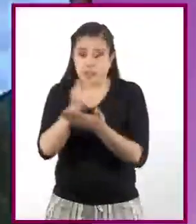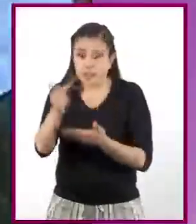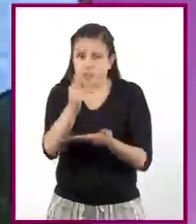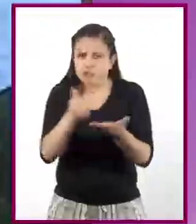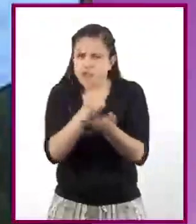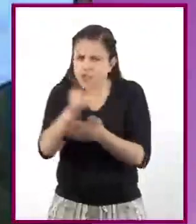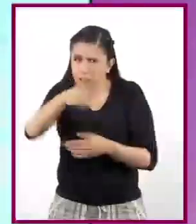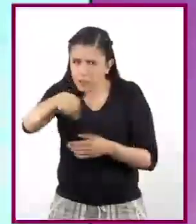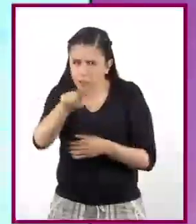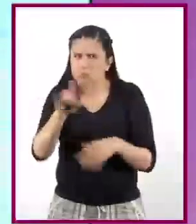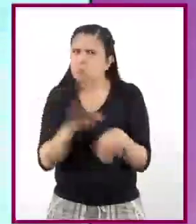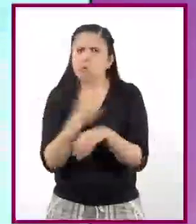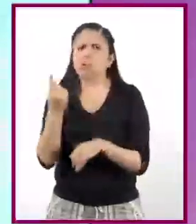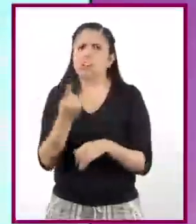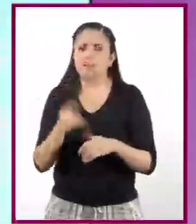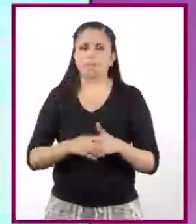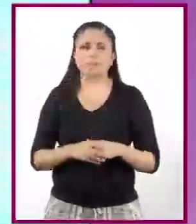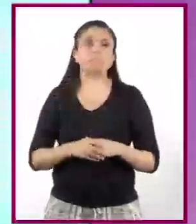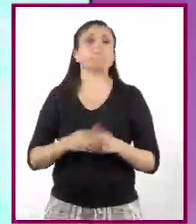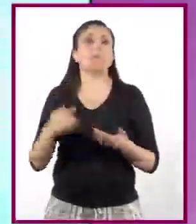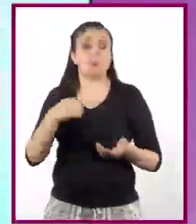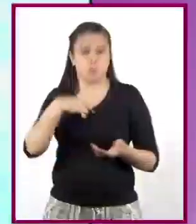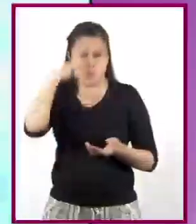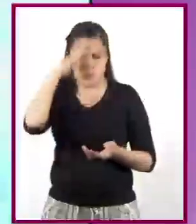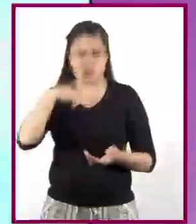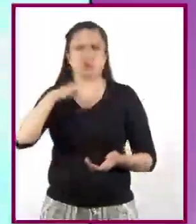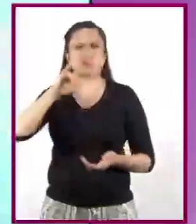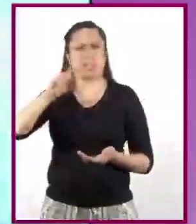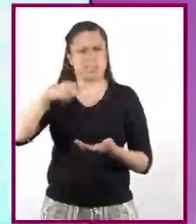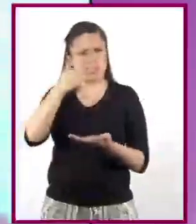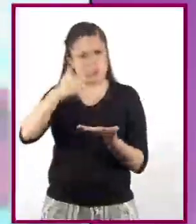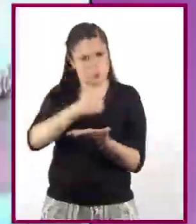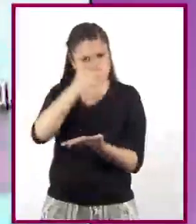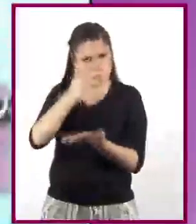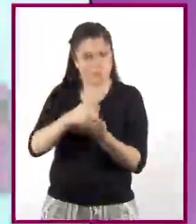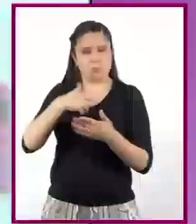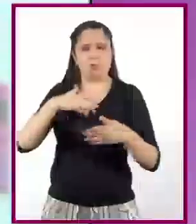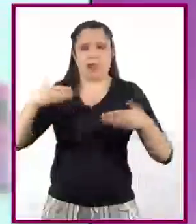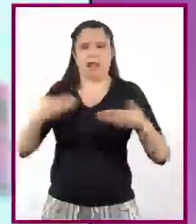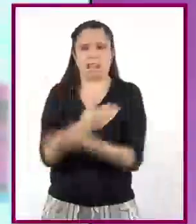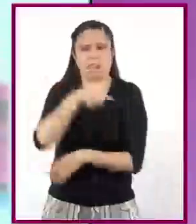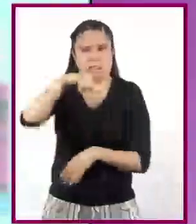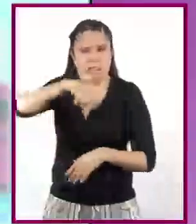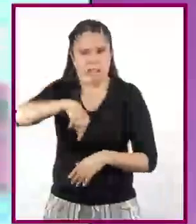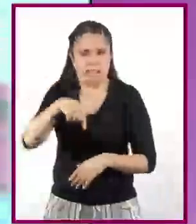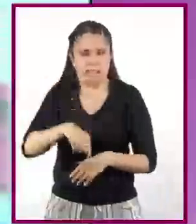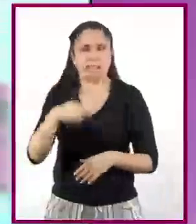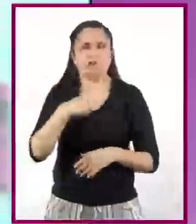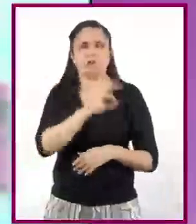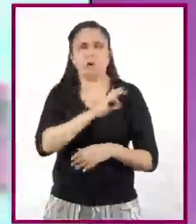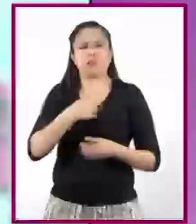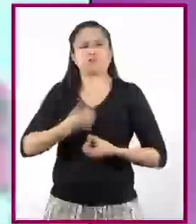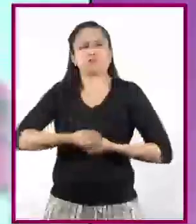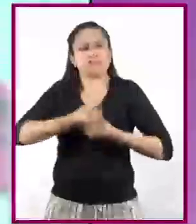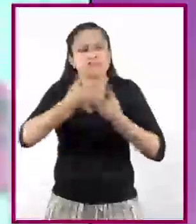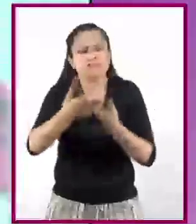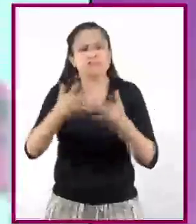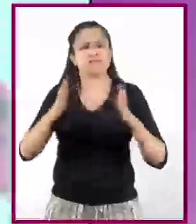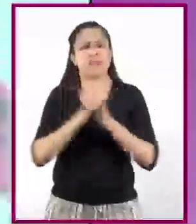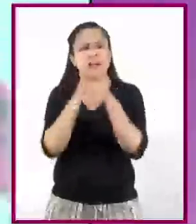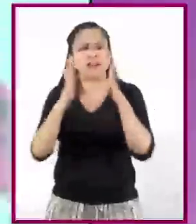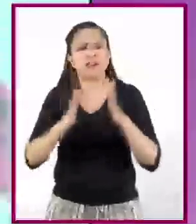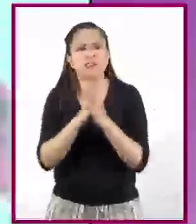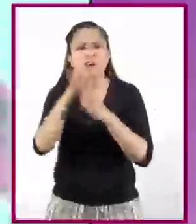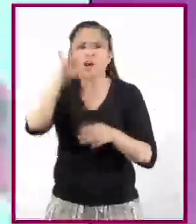qué? Bueno, yo considero que sí somos ciudadanos. Desde el momento en que nacemos aquí tenemos algo que aportar y participamos en diversas